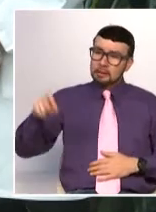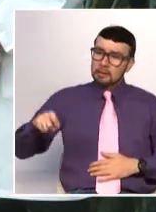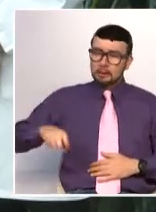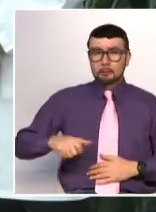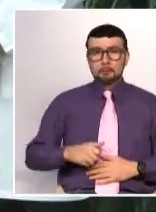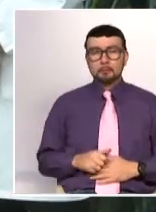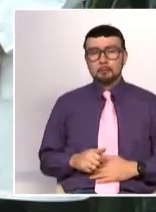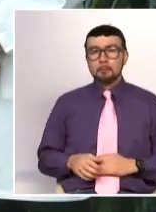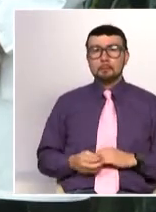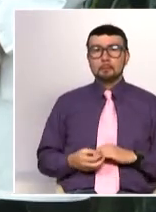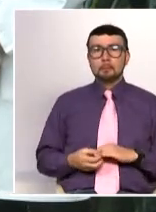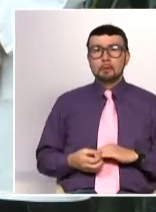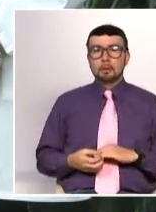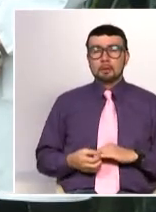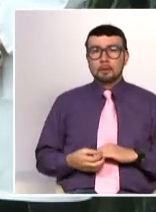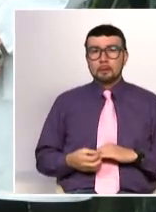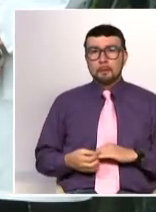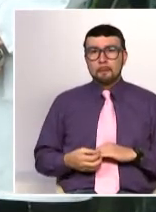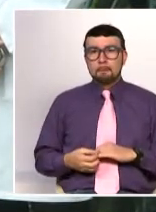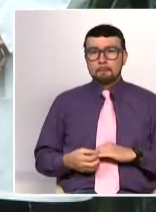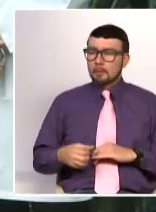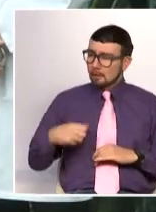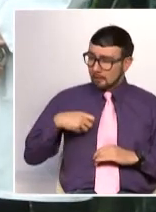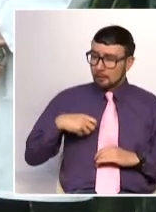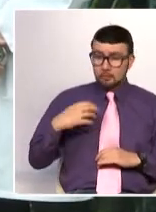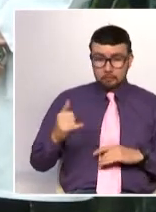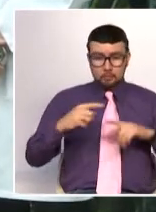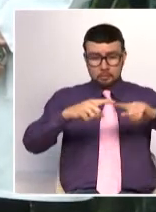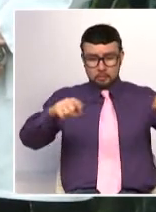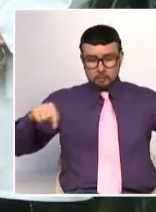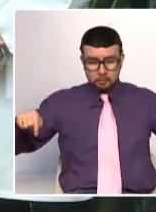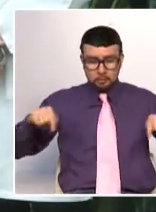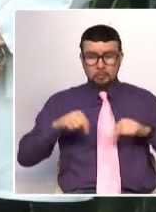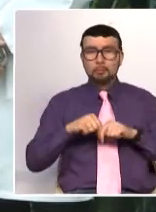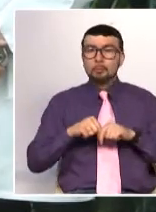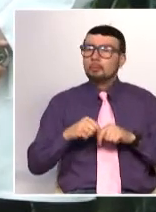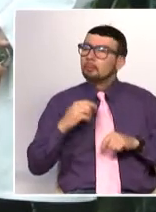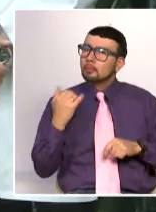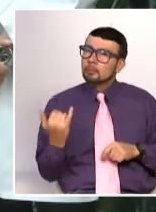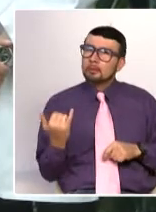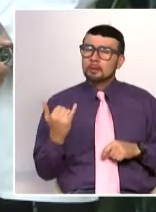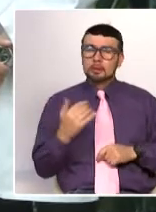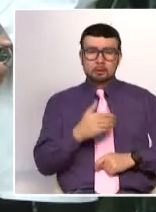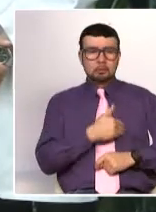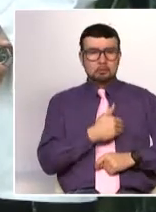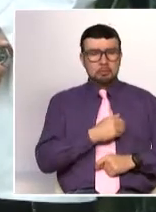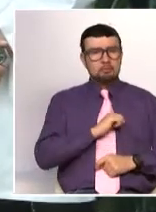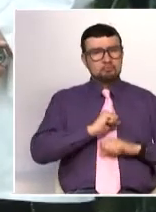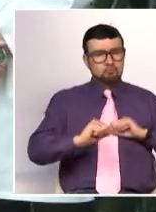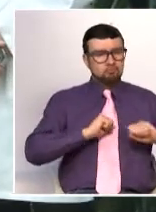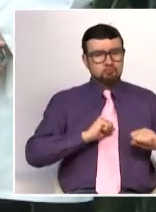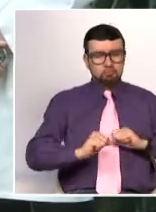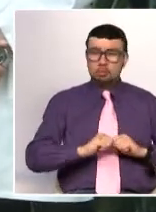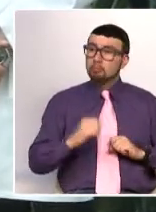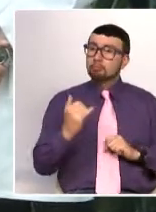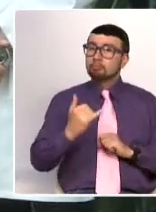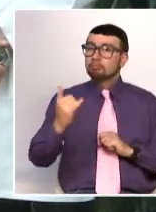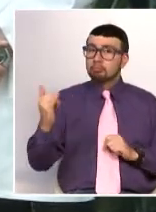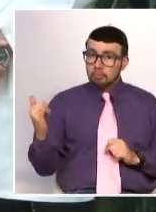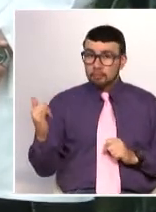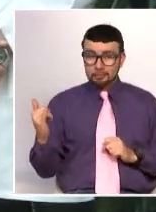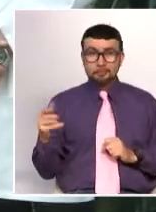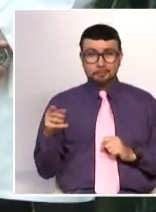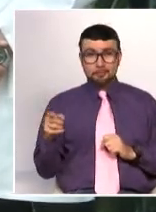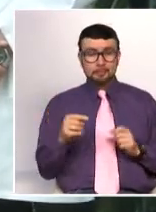tenemos los consultorios donde hacemos los formas de rehabilitación cardiopulmonar yo vascular y a los pacientes se les hace con el grupo de